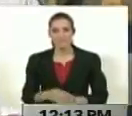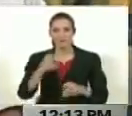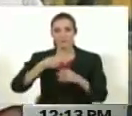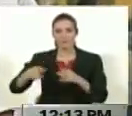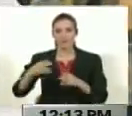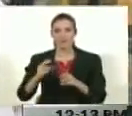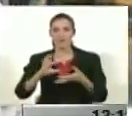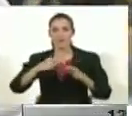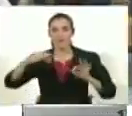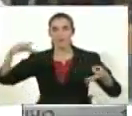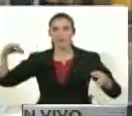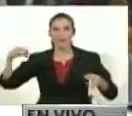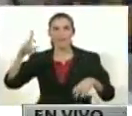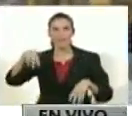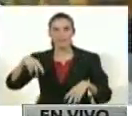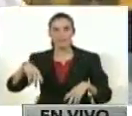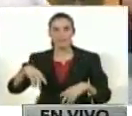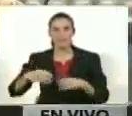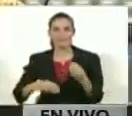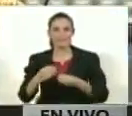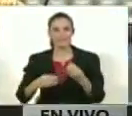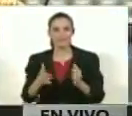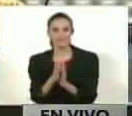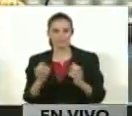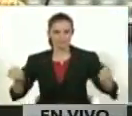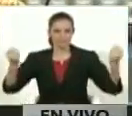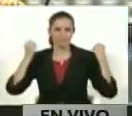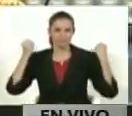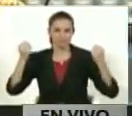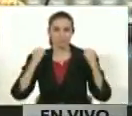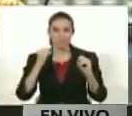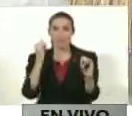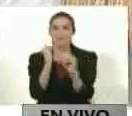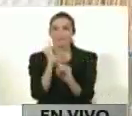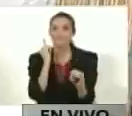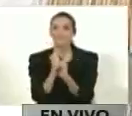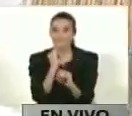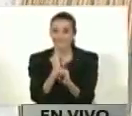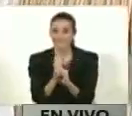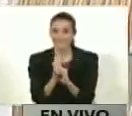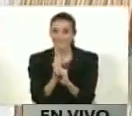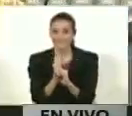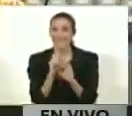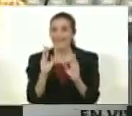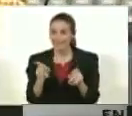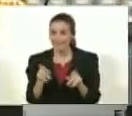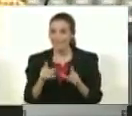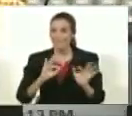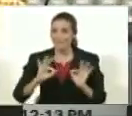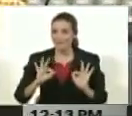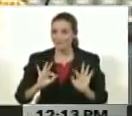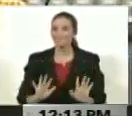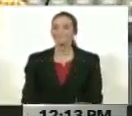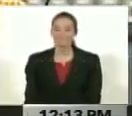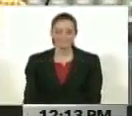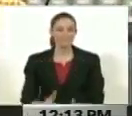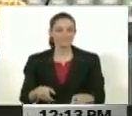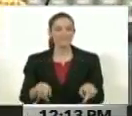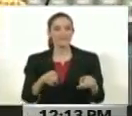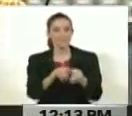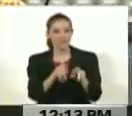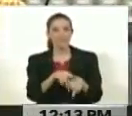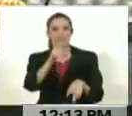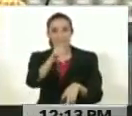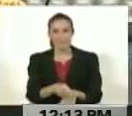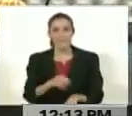próximas Olimpiadas de levantamiento de pesas por internet. ¿Ah? ¿Ha preparado? Igualmente a